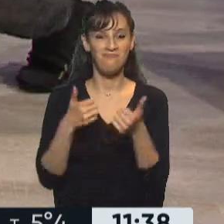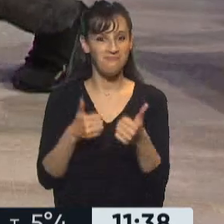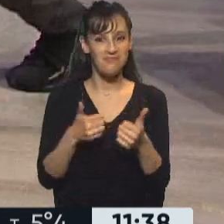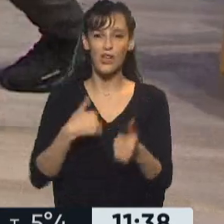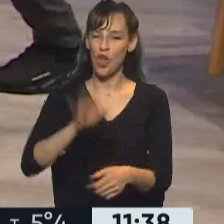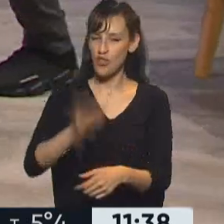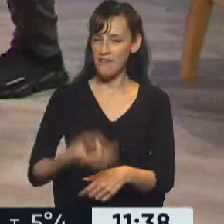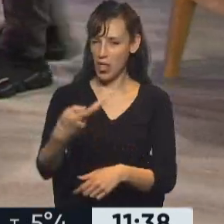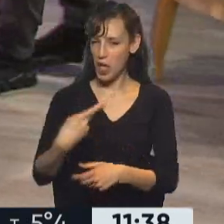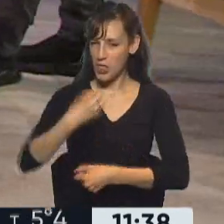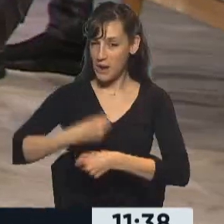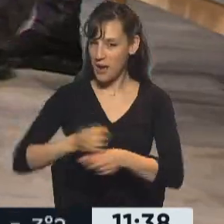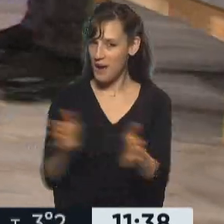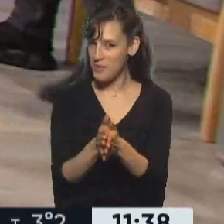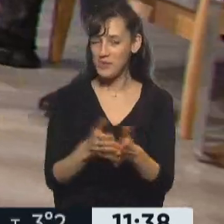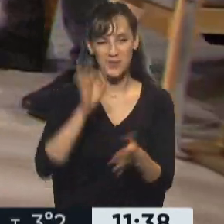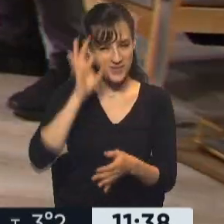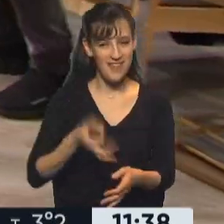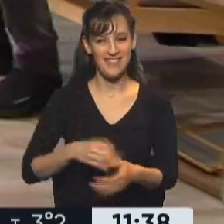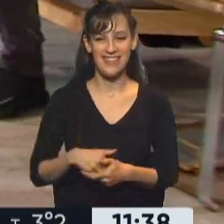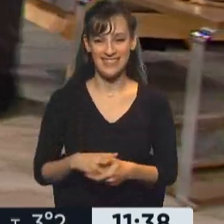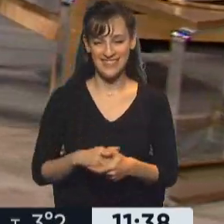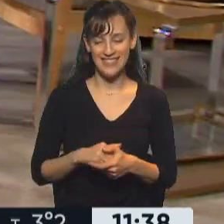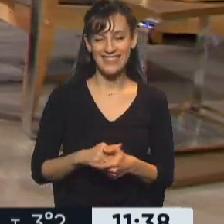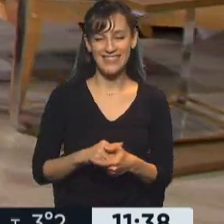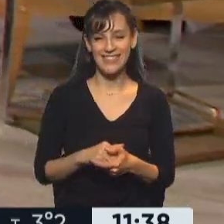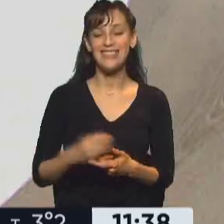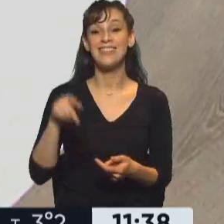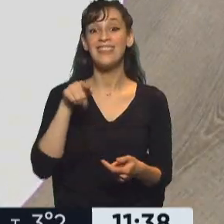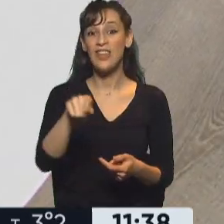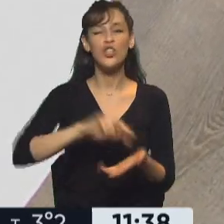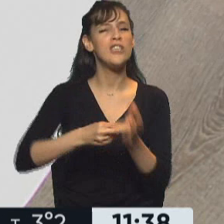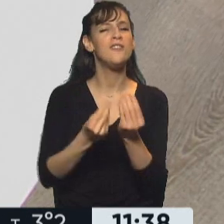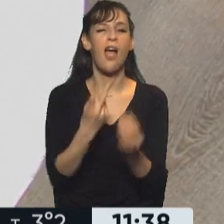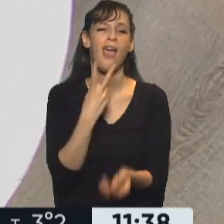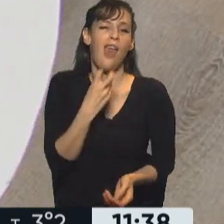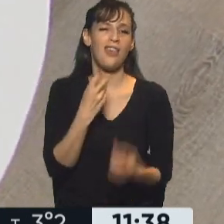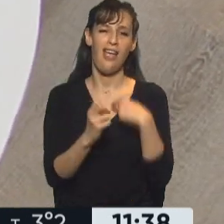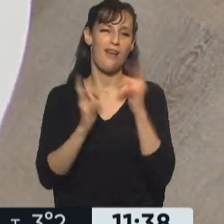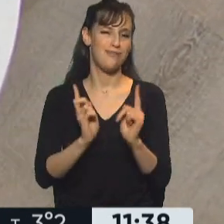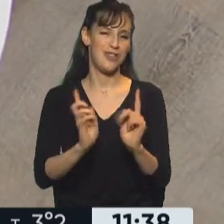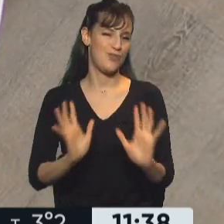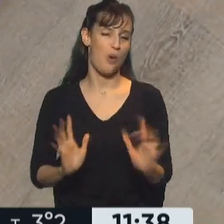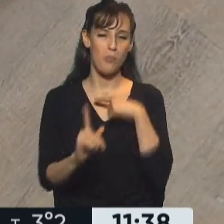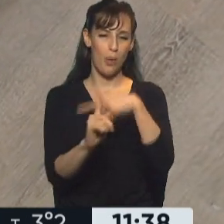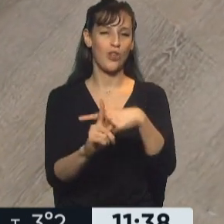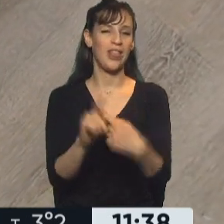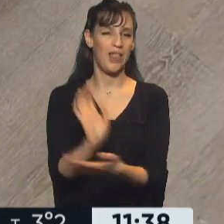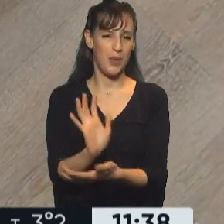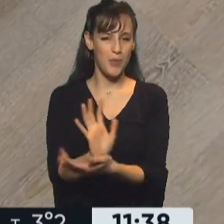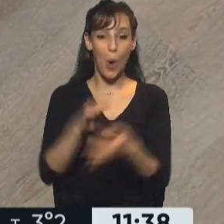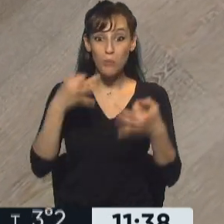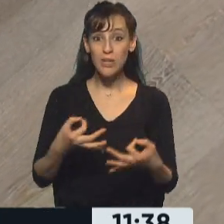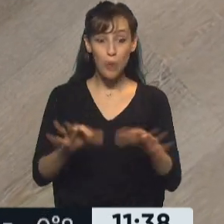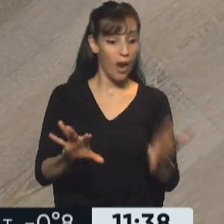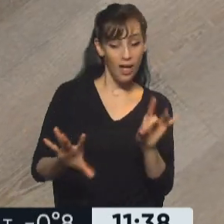que íbamos a trabajar juntos. ¡Qué lindo! ¡Qué grande, Manuel! Demuestra que hay energía. Y bueno, aparte nacieron el mismo día. Pero, ya, eso chicos,